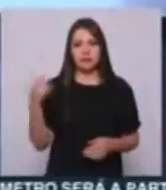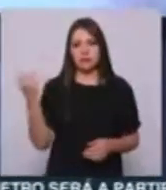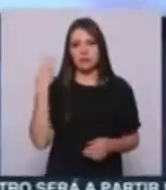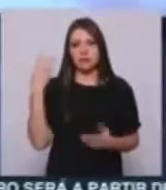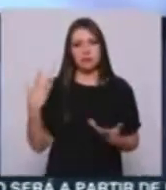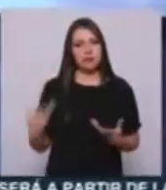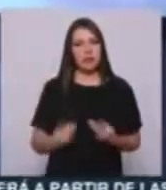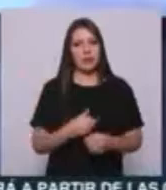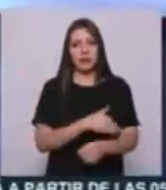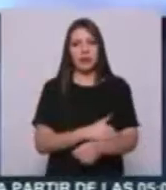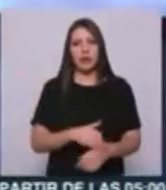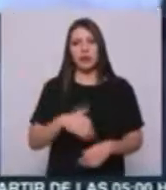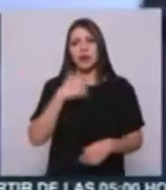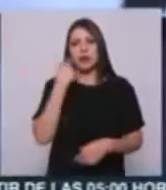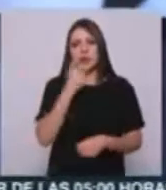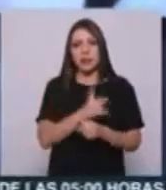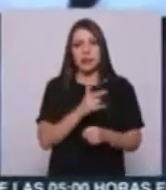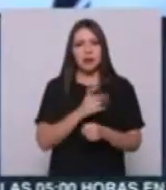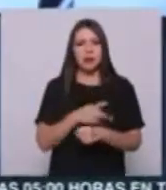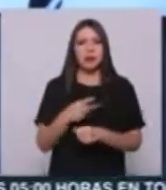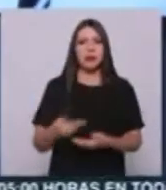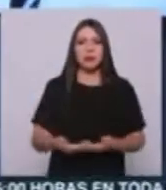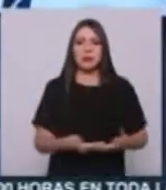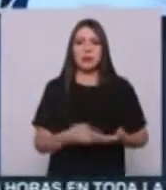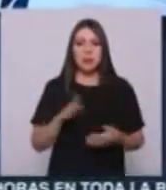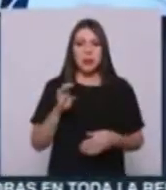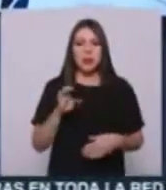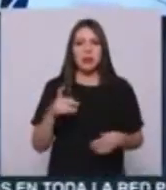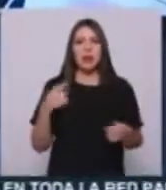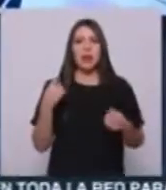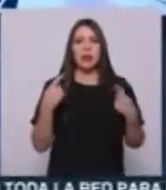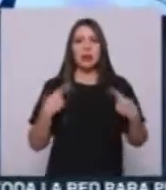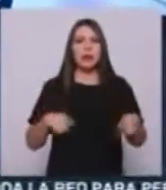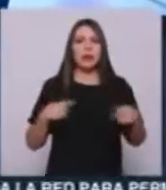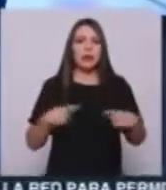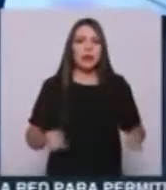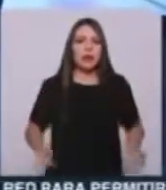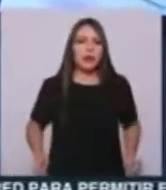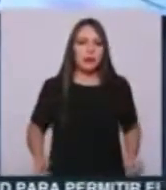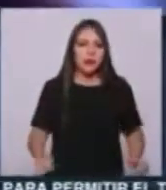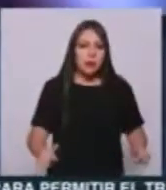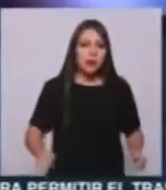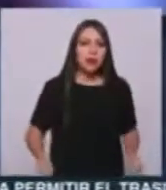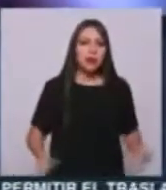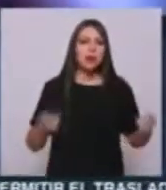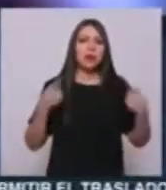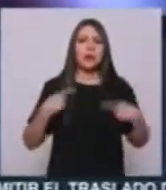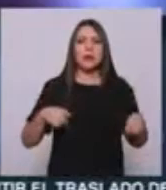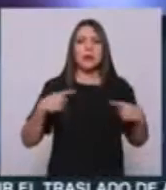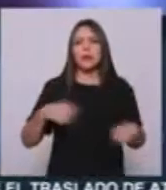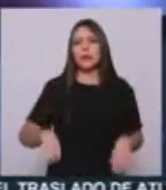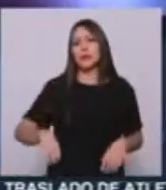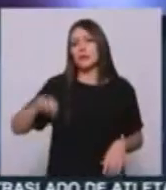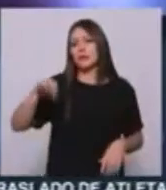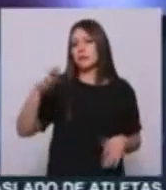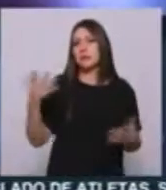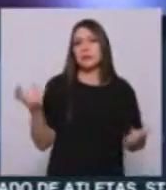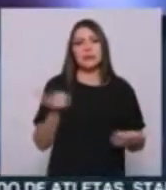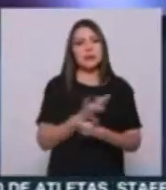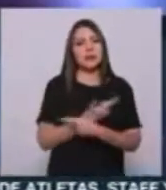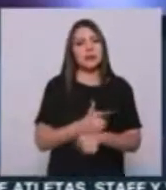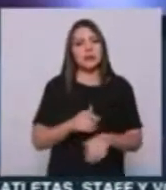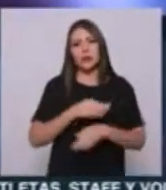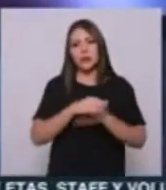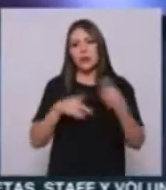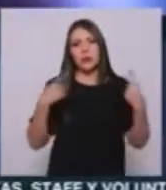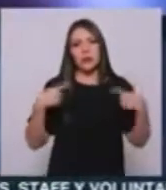entonces sí los invitamos con sus bebés, nos llegan personas en silla de ruedas, personas de la tercera edad, entonces es un evento abierto a